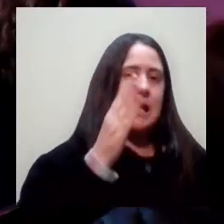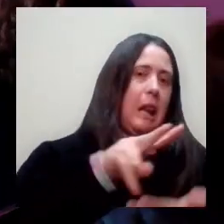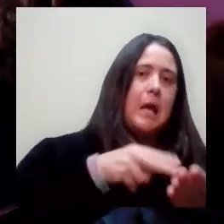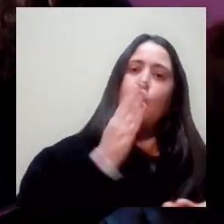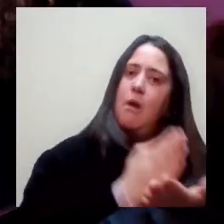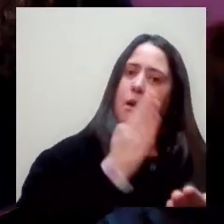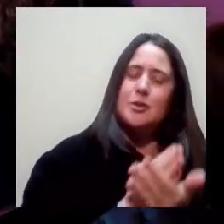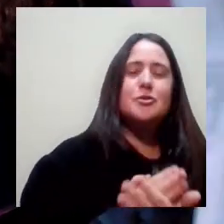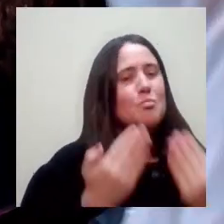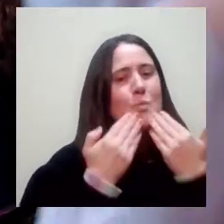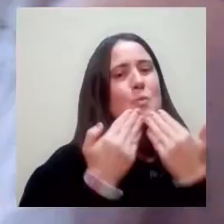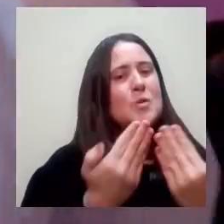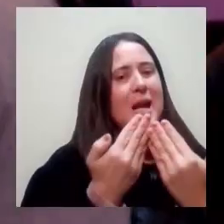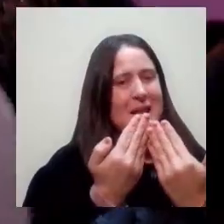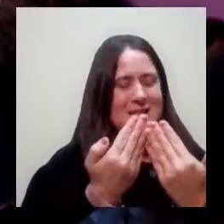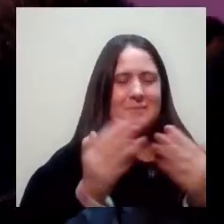gracias por su tiempo.